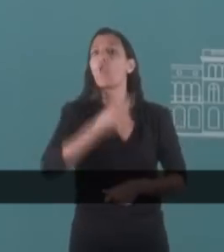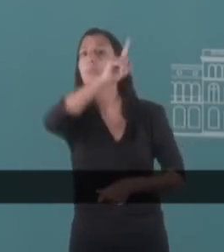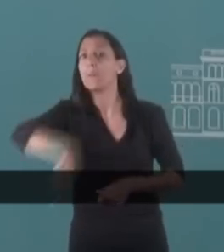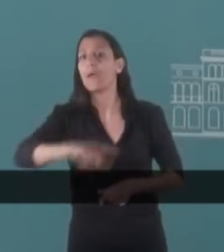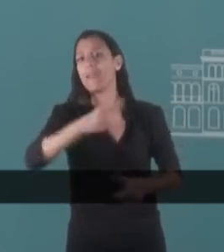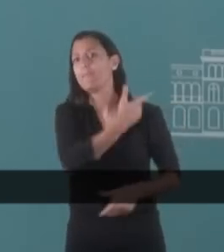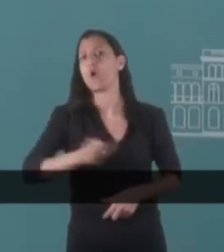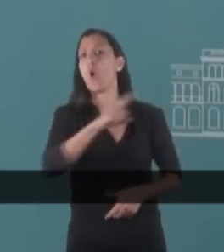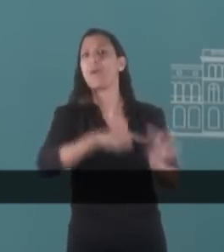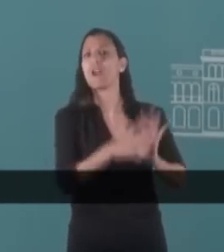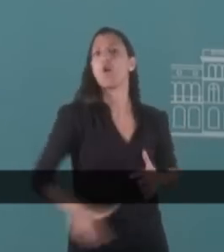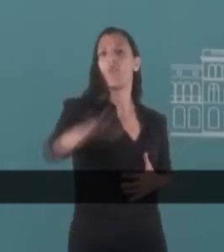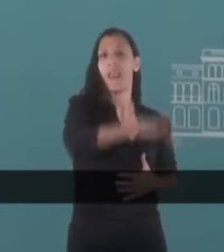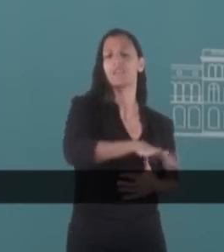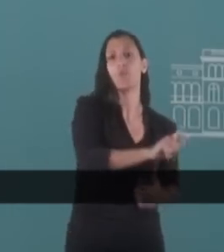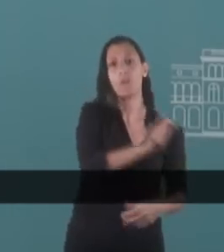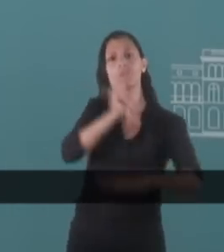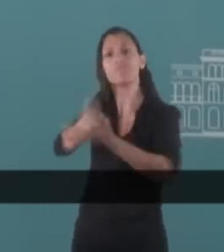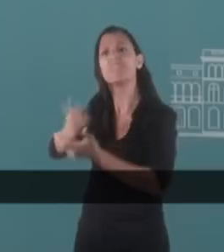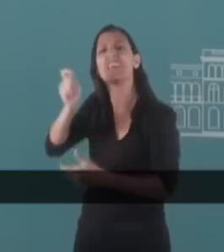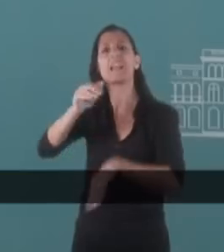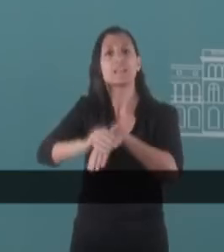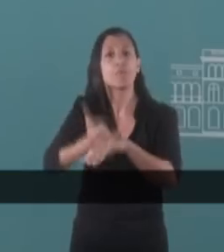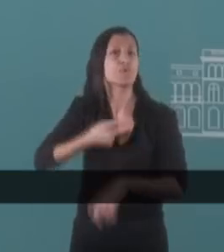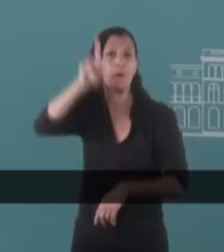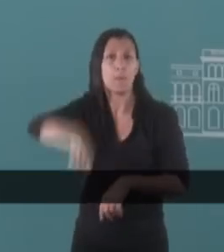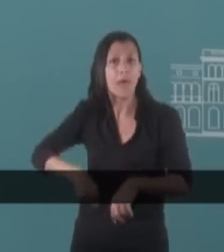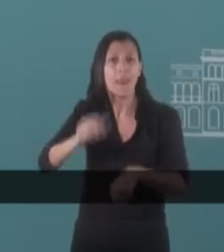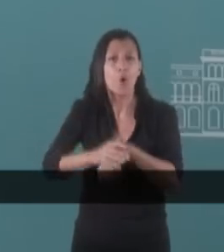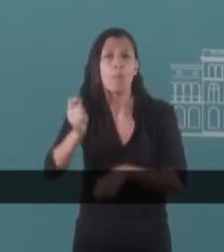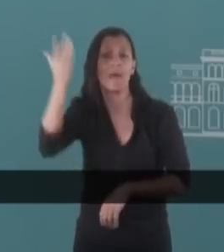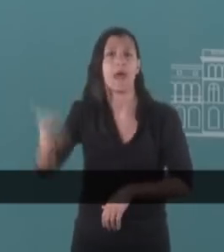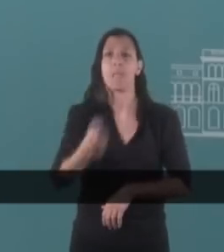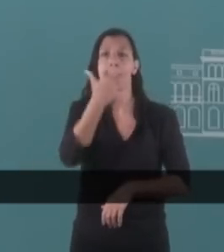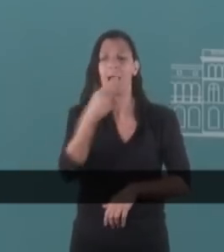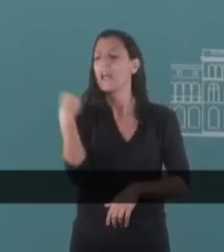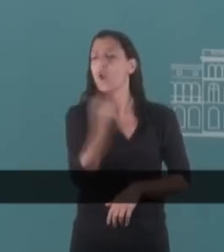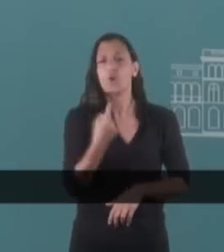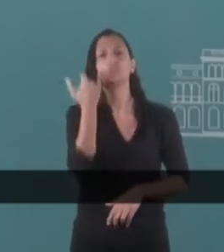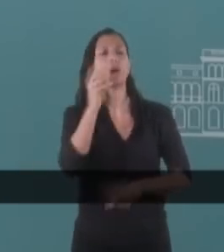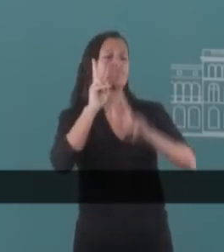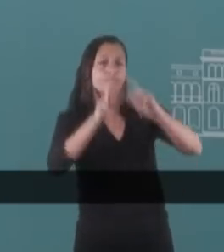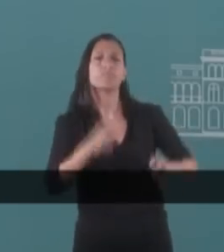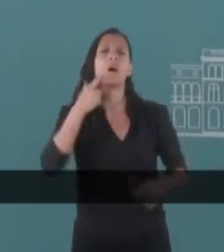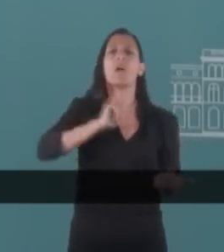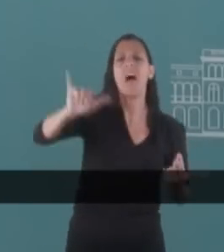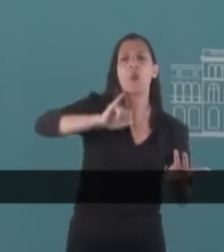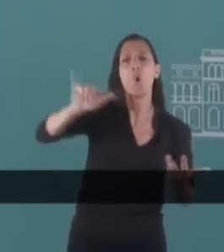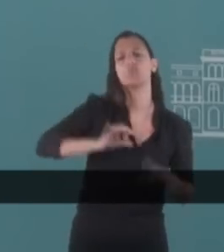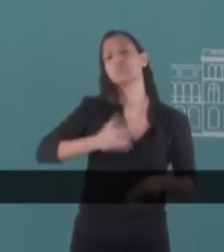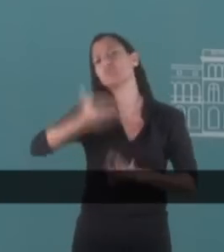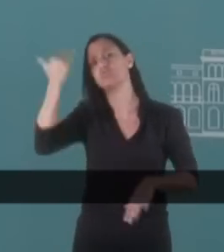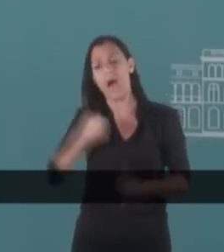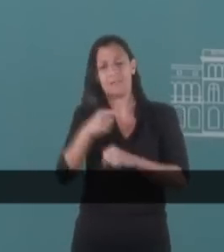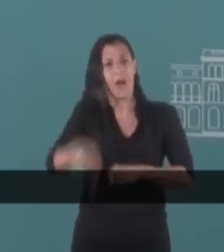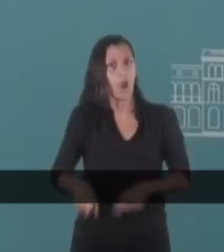de Buenos Aires, en ese momento a cargo de Mauricio Macri. Todos quienes hemos investigado los negocios en la Ciudad de Buenos Aires venimos denunciando hace muchísimos